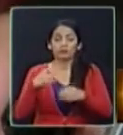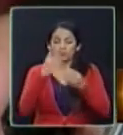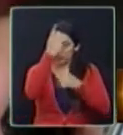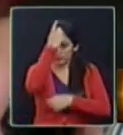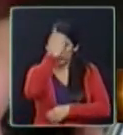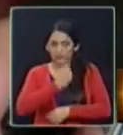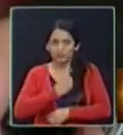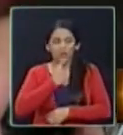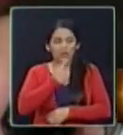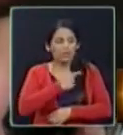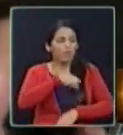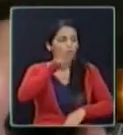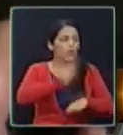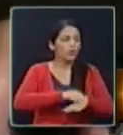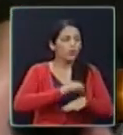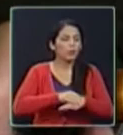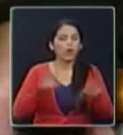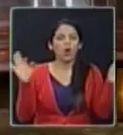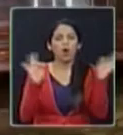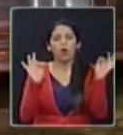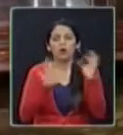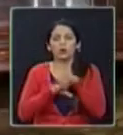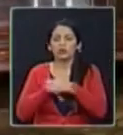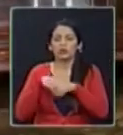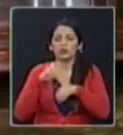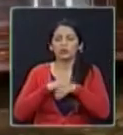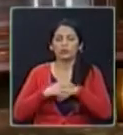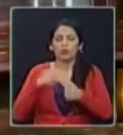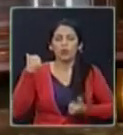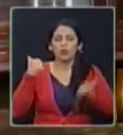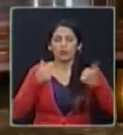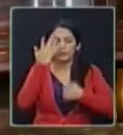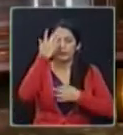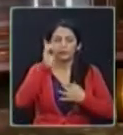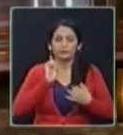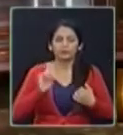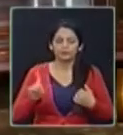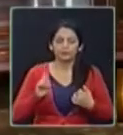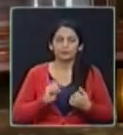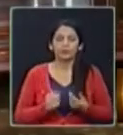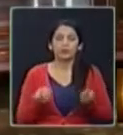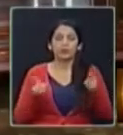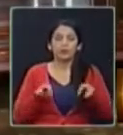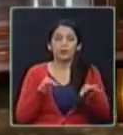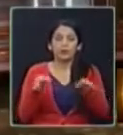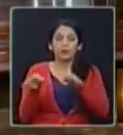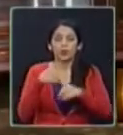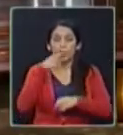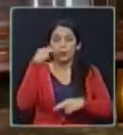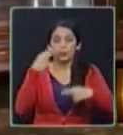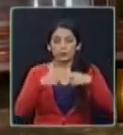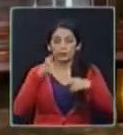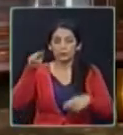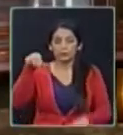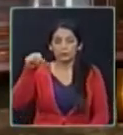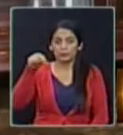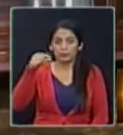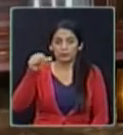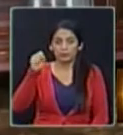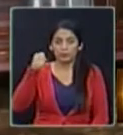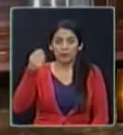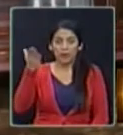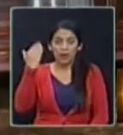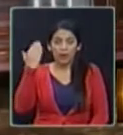o ratificación del estado de inocencia. La autoridad también se refirió al tema de Eduardo Mangas, el exsecretario general